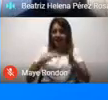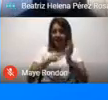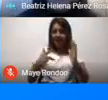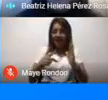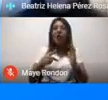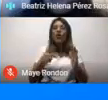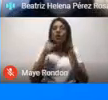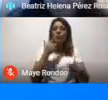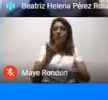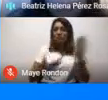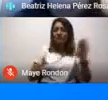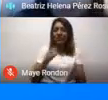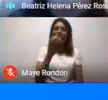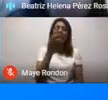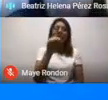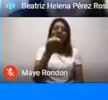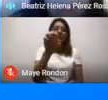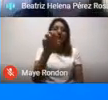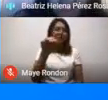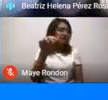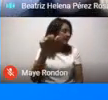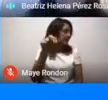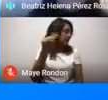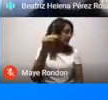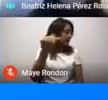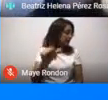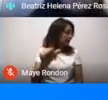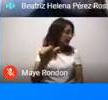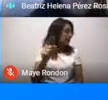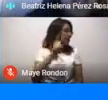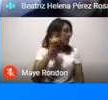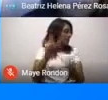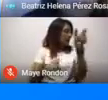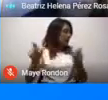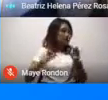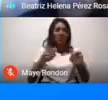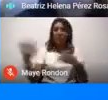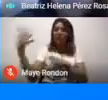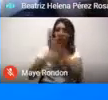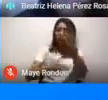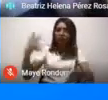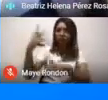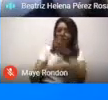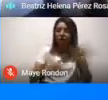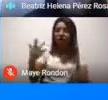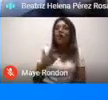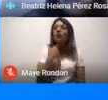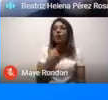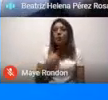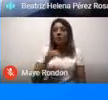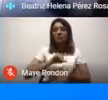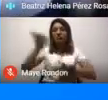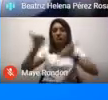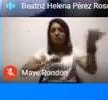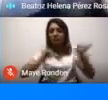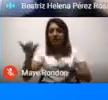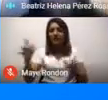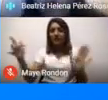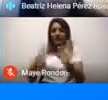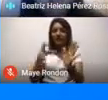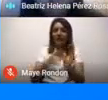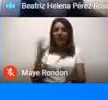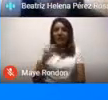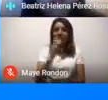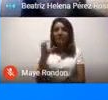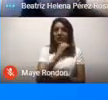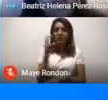demanda, que son no más que aquellos que les gusta, que son aquellos clientes potenciales, o sea, ellos que les gusta viajar y que quisieran venir a Colombia o a